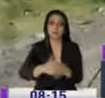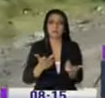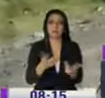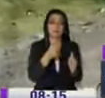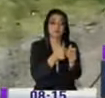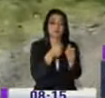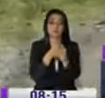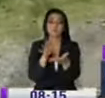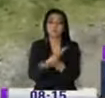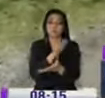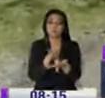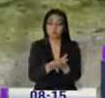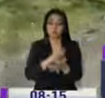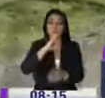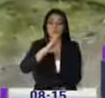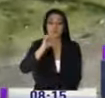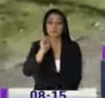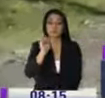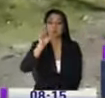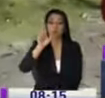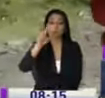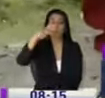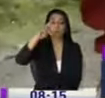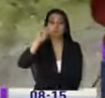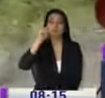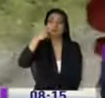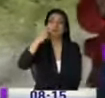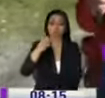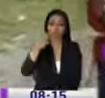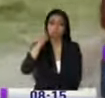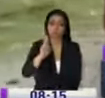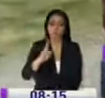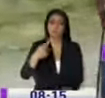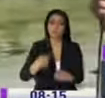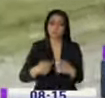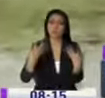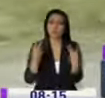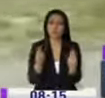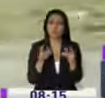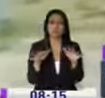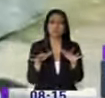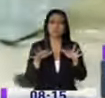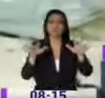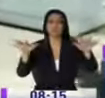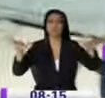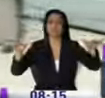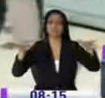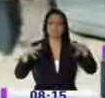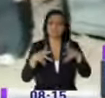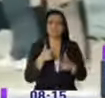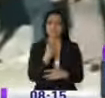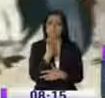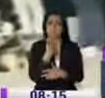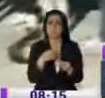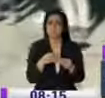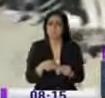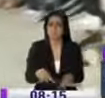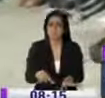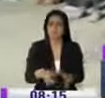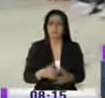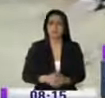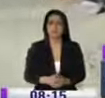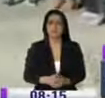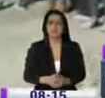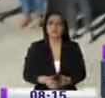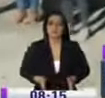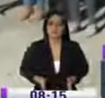en la zona de Caupicho, aquí muy cerca del Beaterio, tiene una gran cantidad de personas, entonces afecta a esta vía. Conecta a